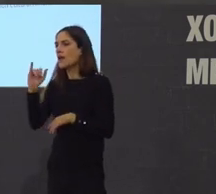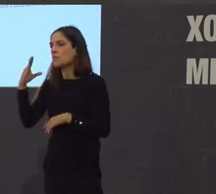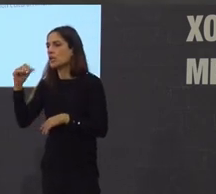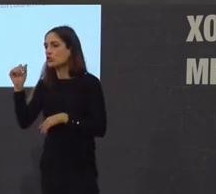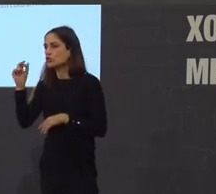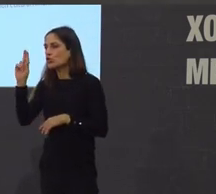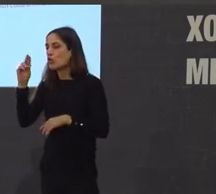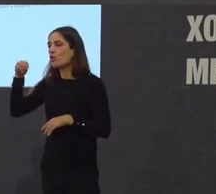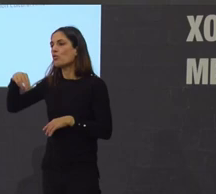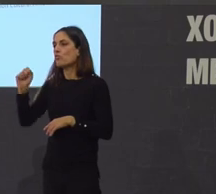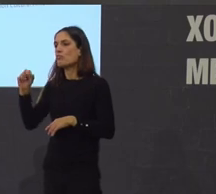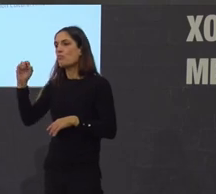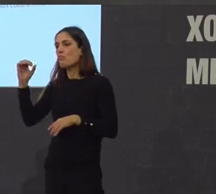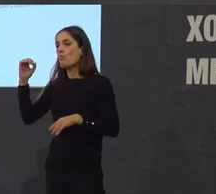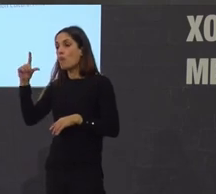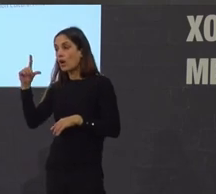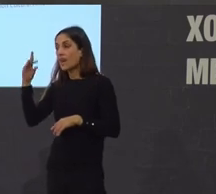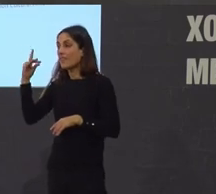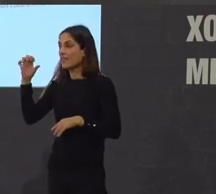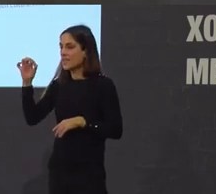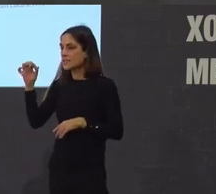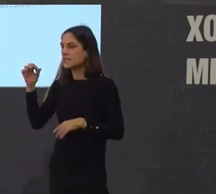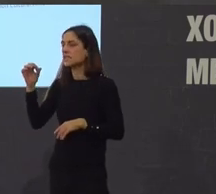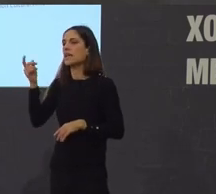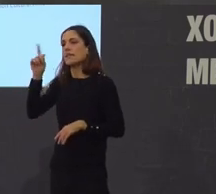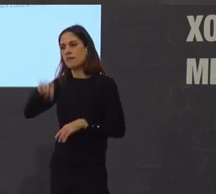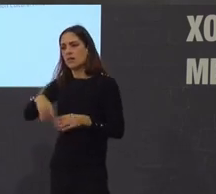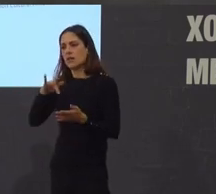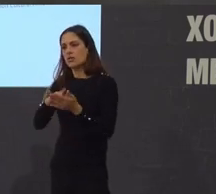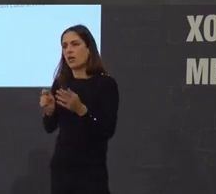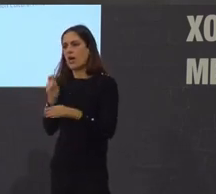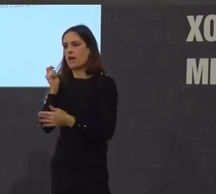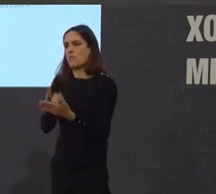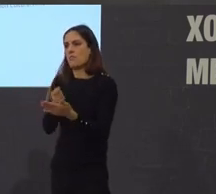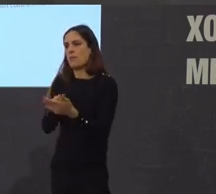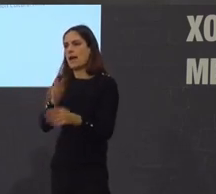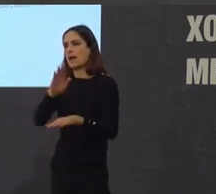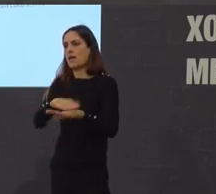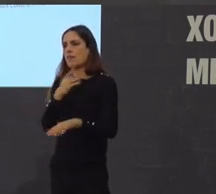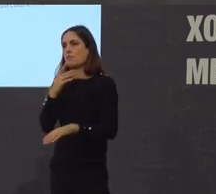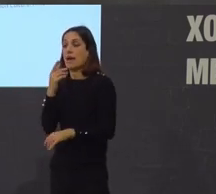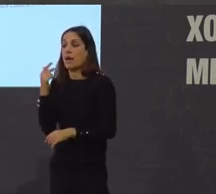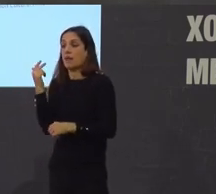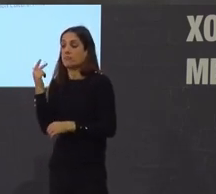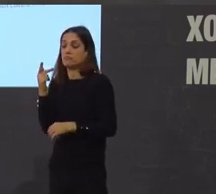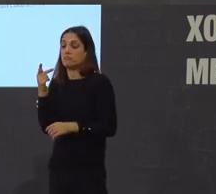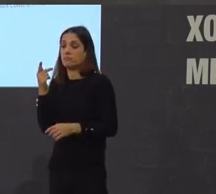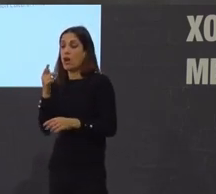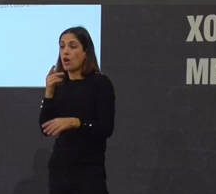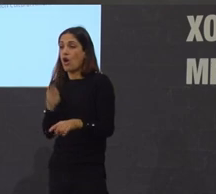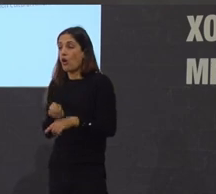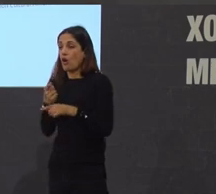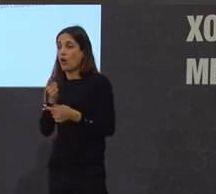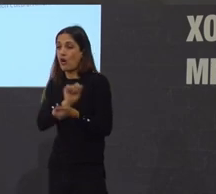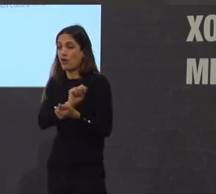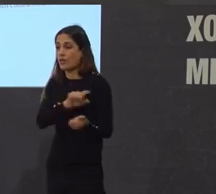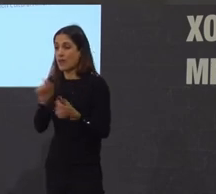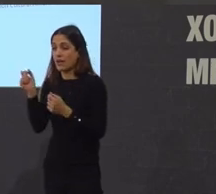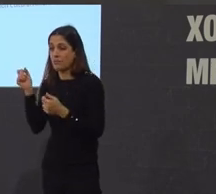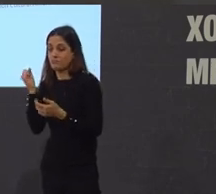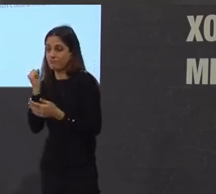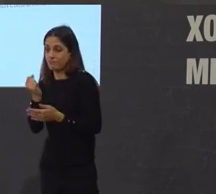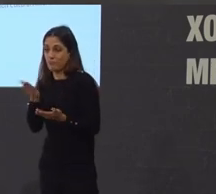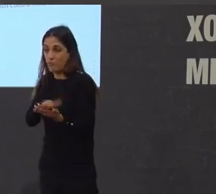pago dinero porque yo hago dinero para que no condenara a muerte condenaron a muerte tocando con el arma muerte denunció ante las autoridades militares